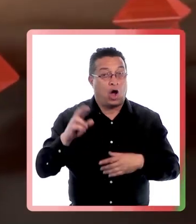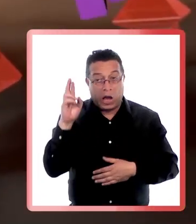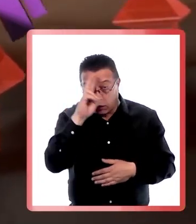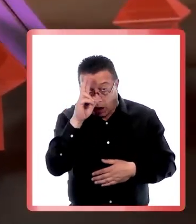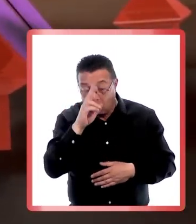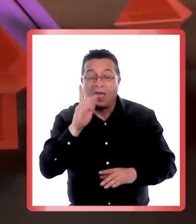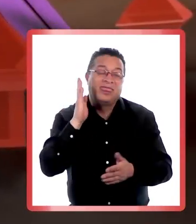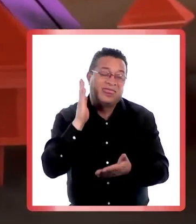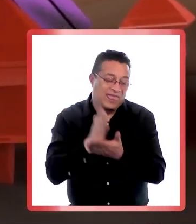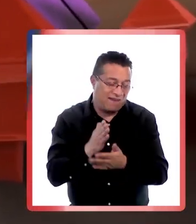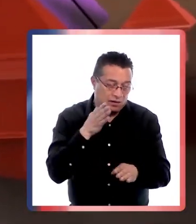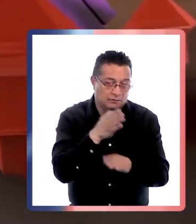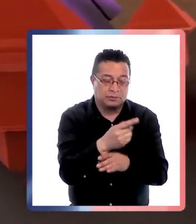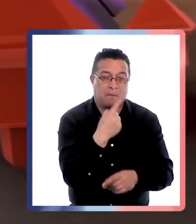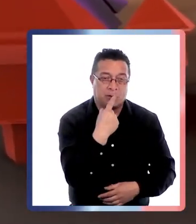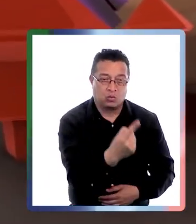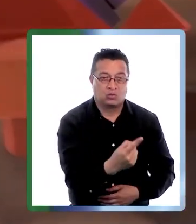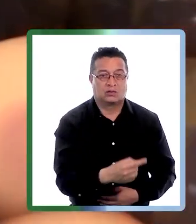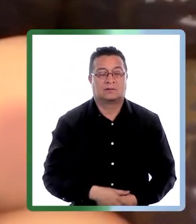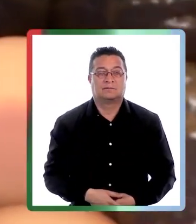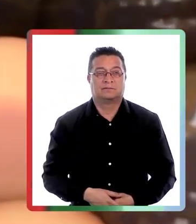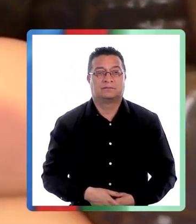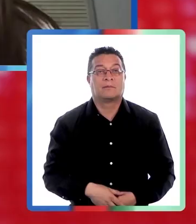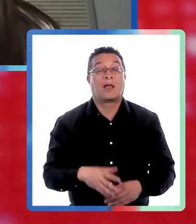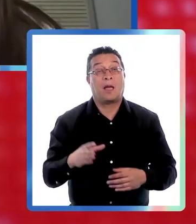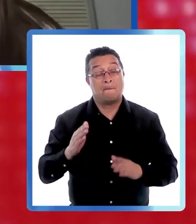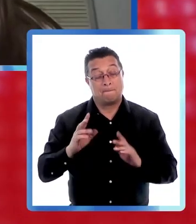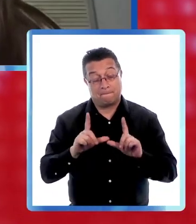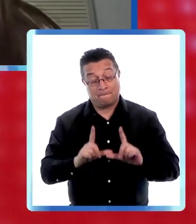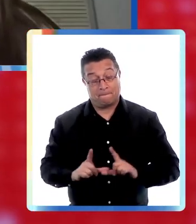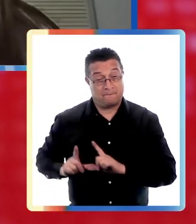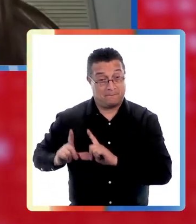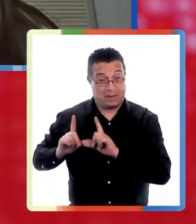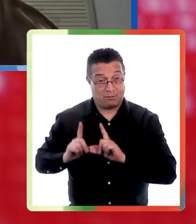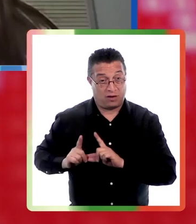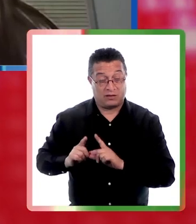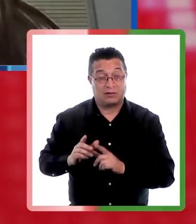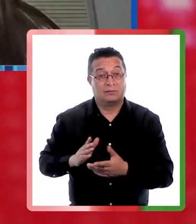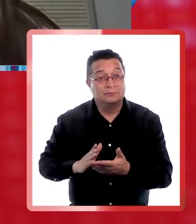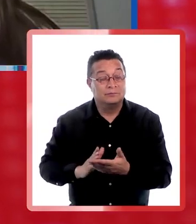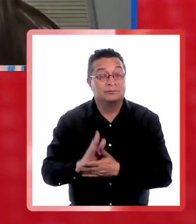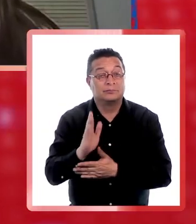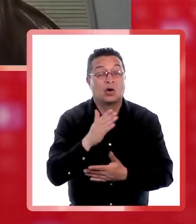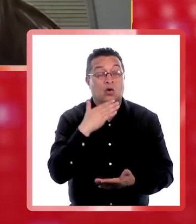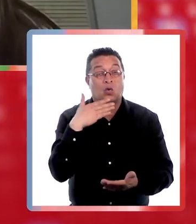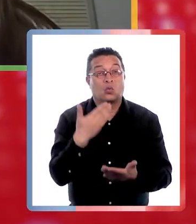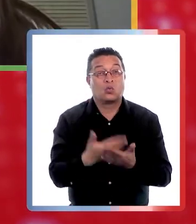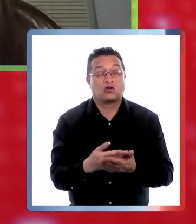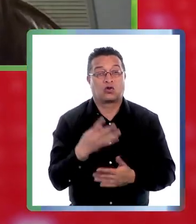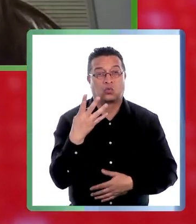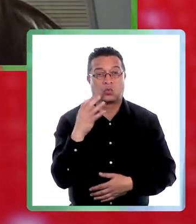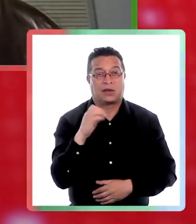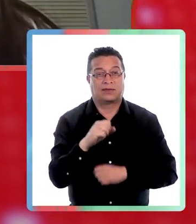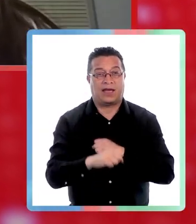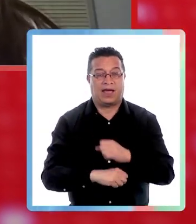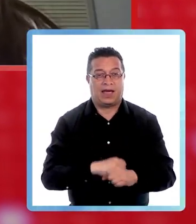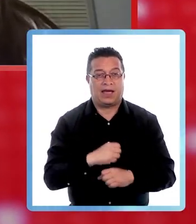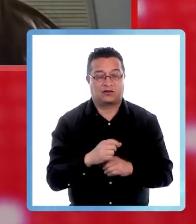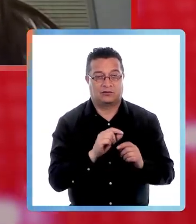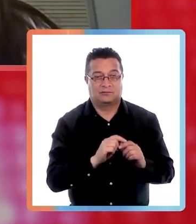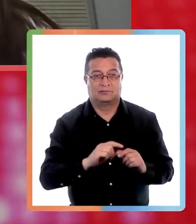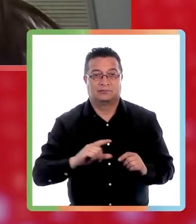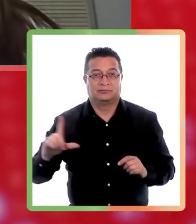Si Claro. hay algo raro, hay que consultar. Y la Perfecto. mamografía hay que empezar a hacerla a partir de los 40